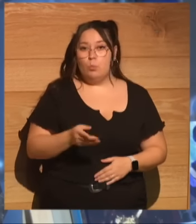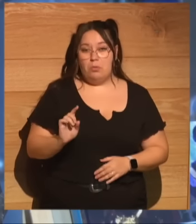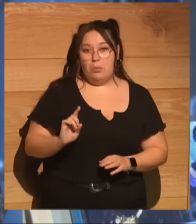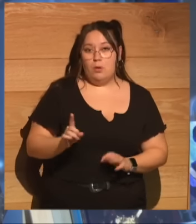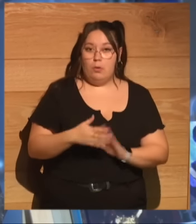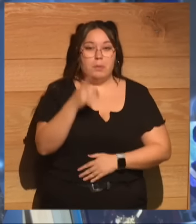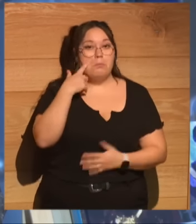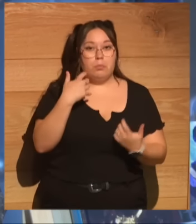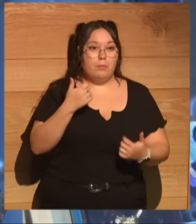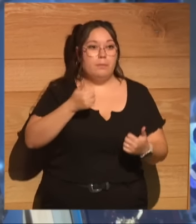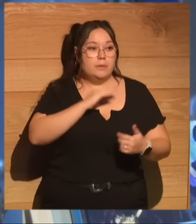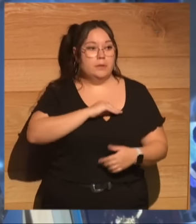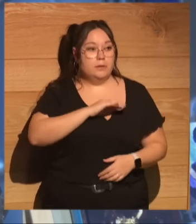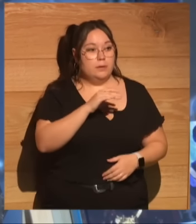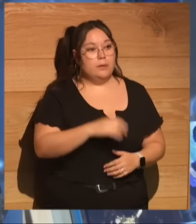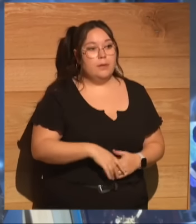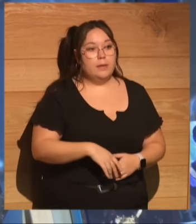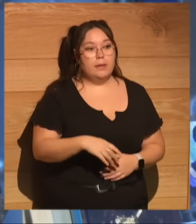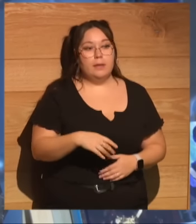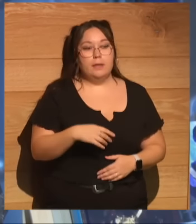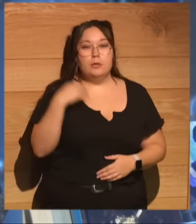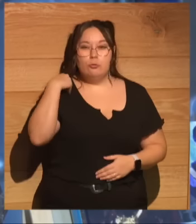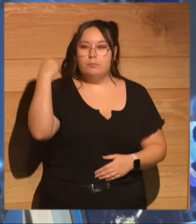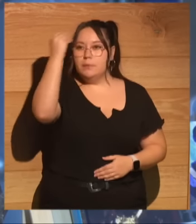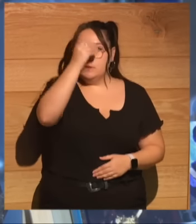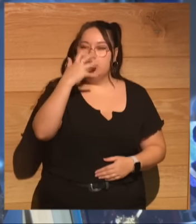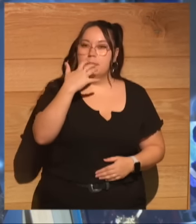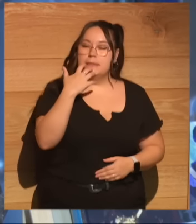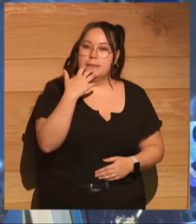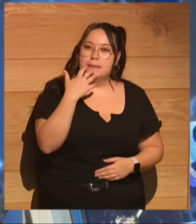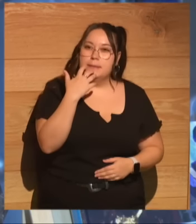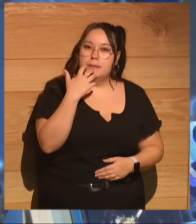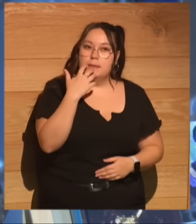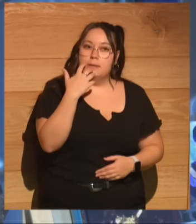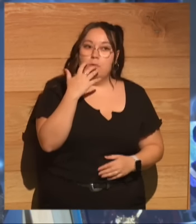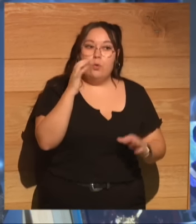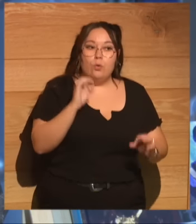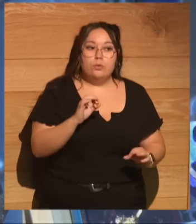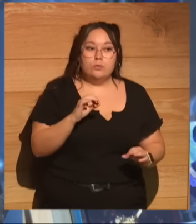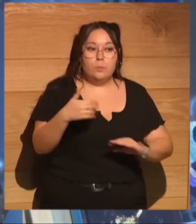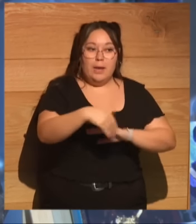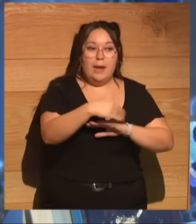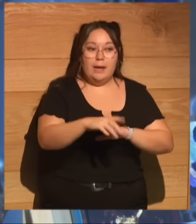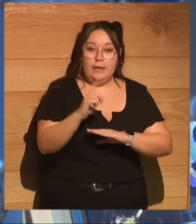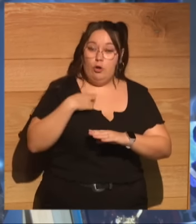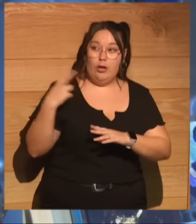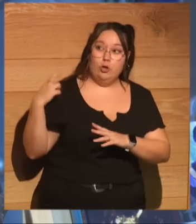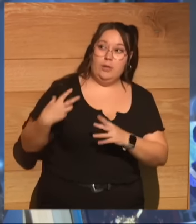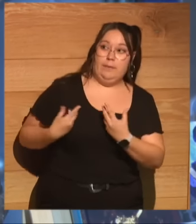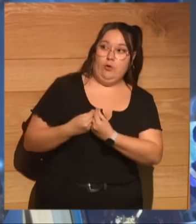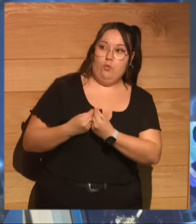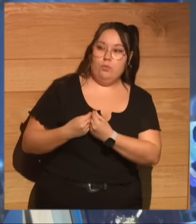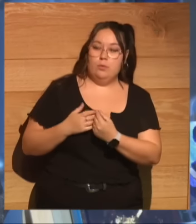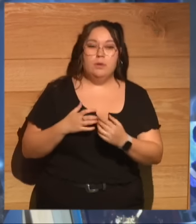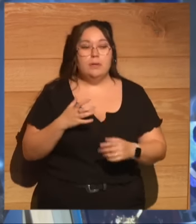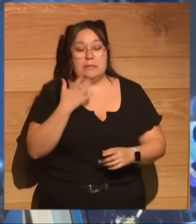muchísimo la atención. No la ha visto en su vida. Y me hace preguntarme si se acaba de encontrar en la calle lo que nos ha traído. Sí.